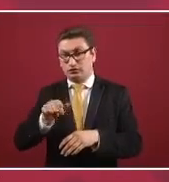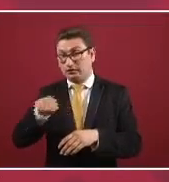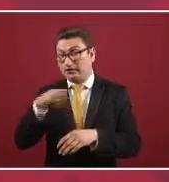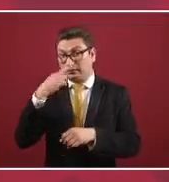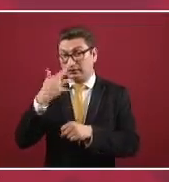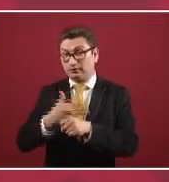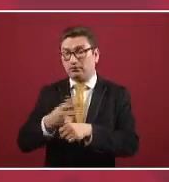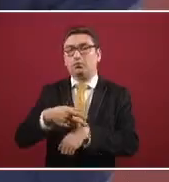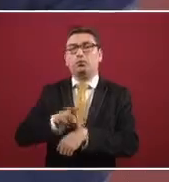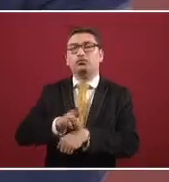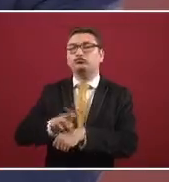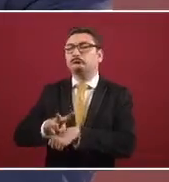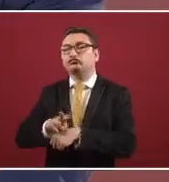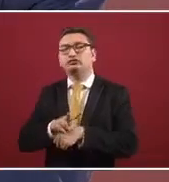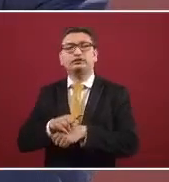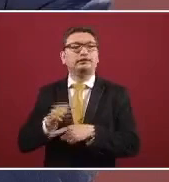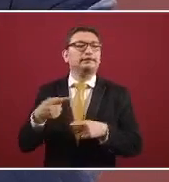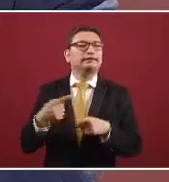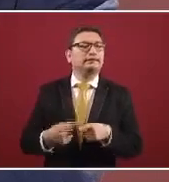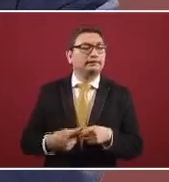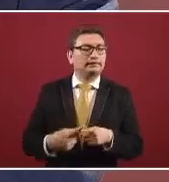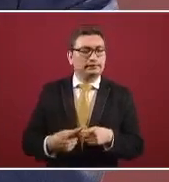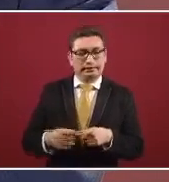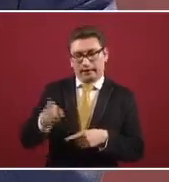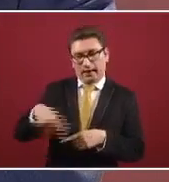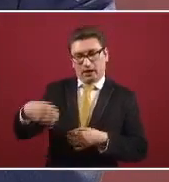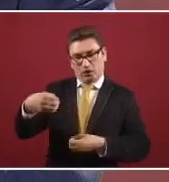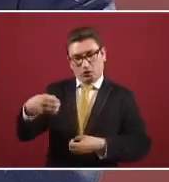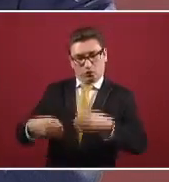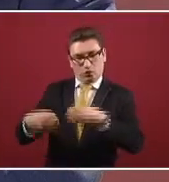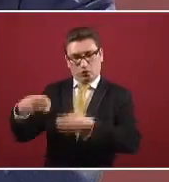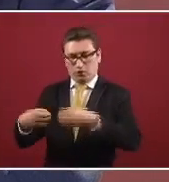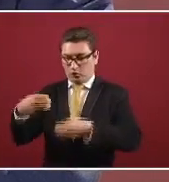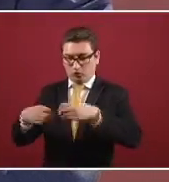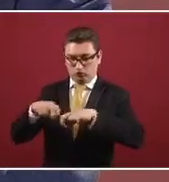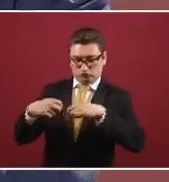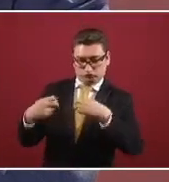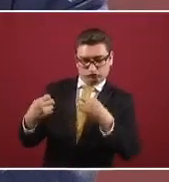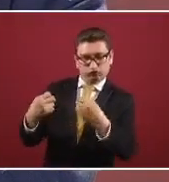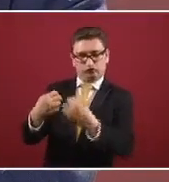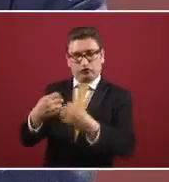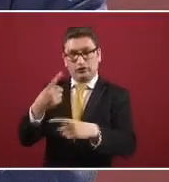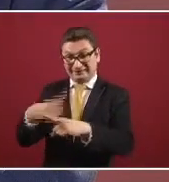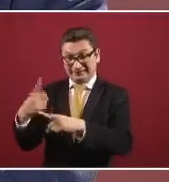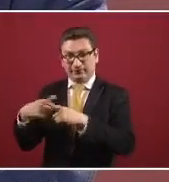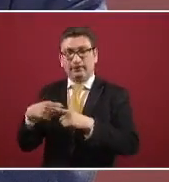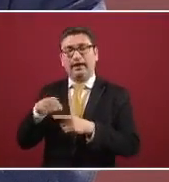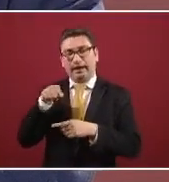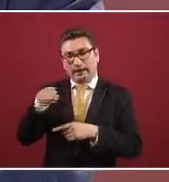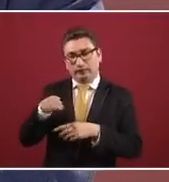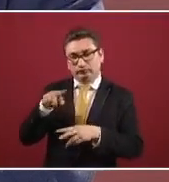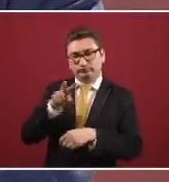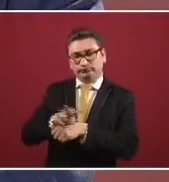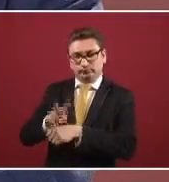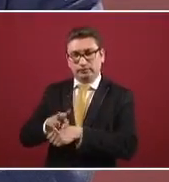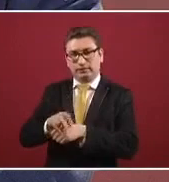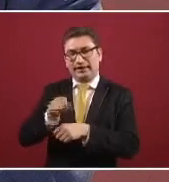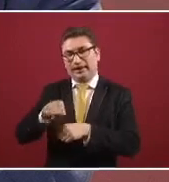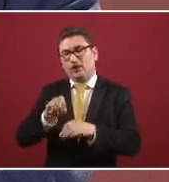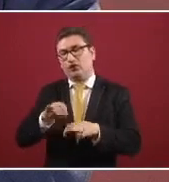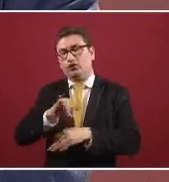vigilar el comportamiento de jueces, de magistrados y de ministros. Para eso es la